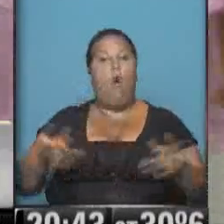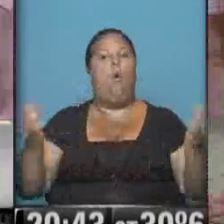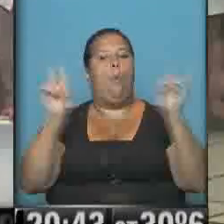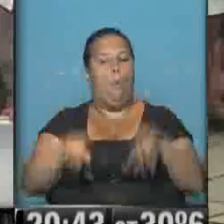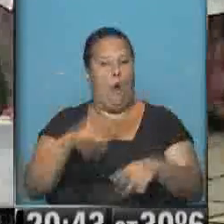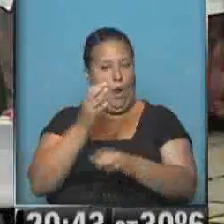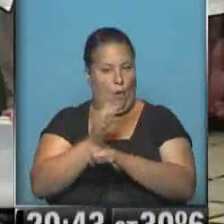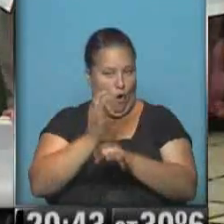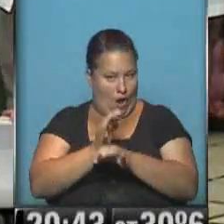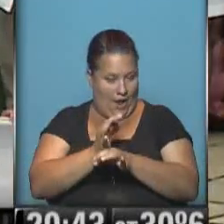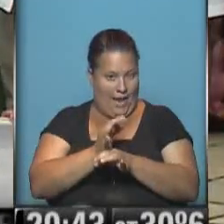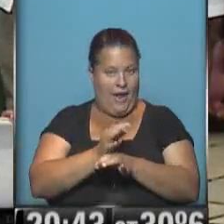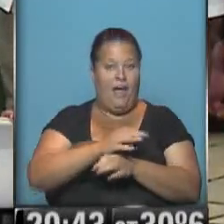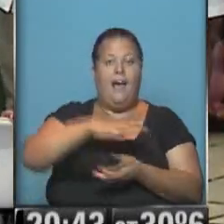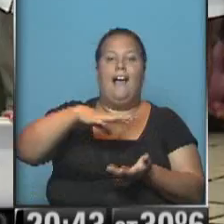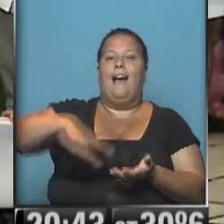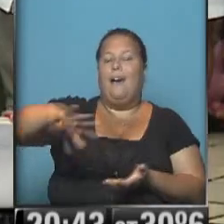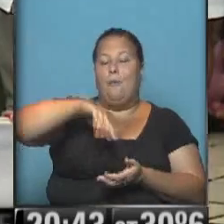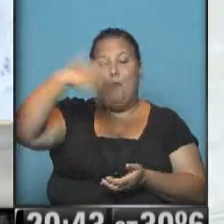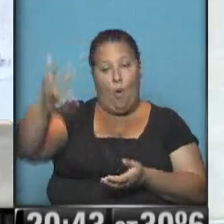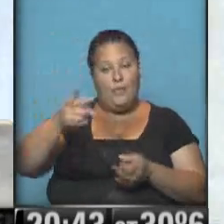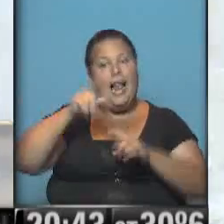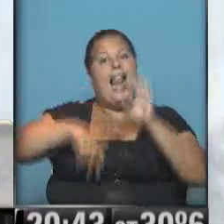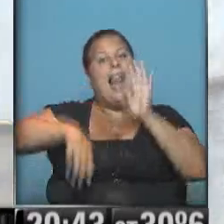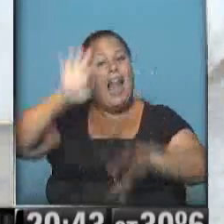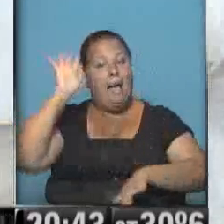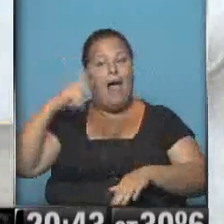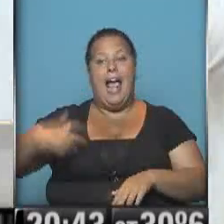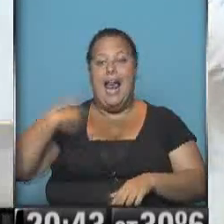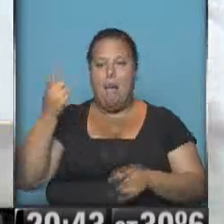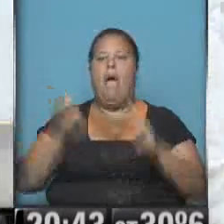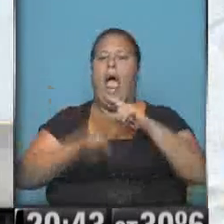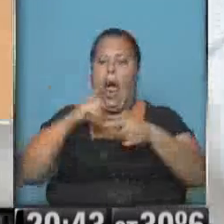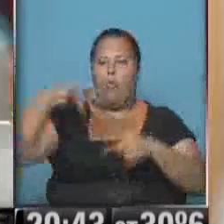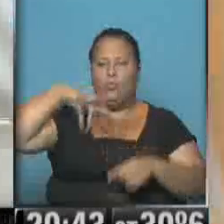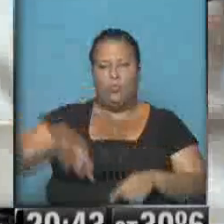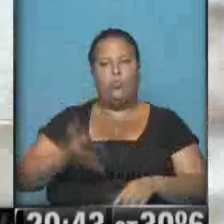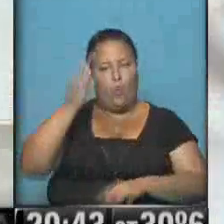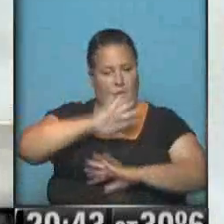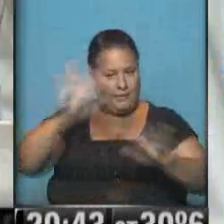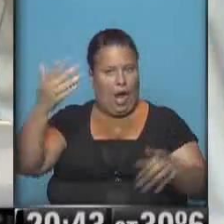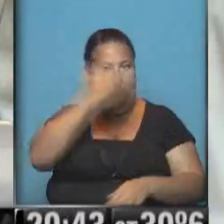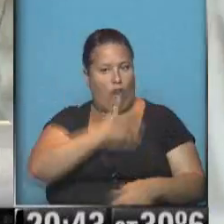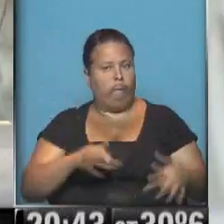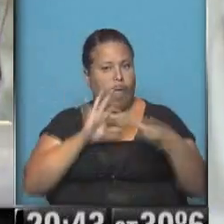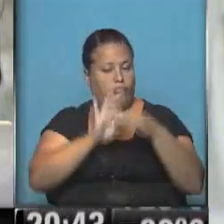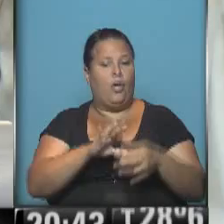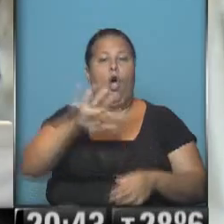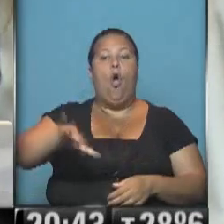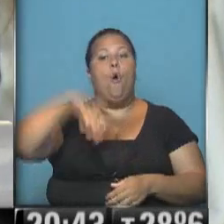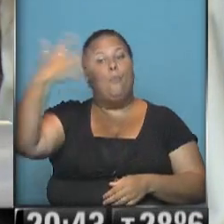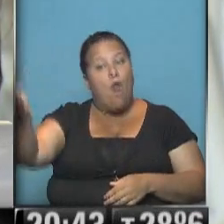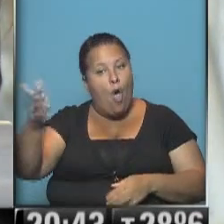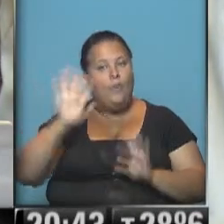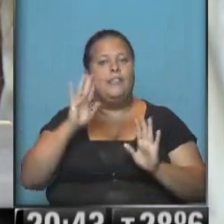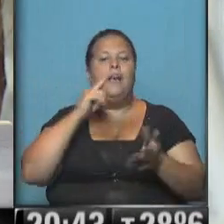a las aulas. En territorio bonaerense, si bien la mayoría de los gremios acordó un incremento salarial con el gobierno, la provincia tuvo que